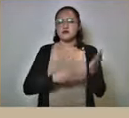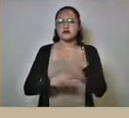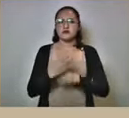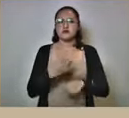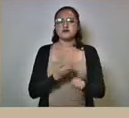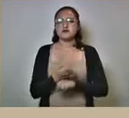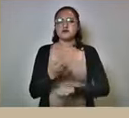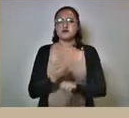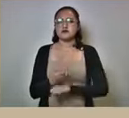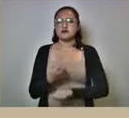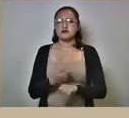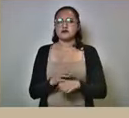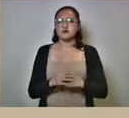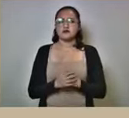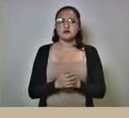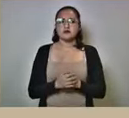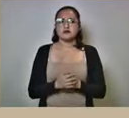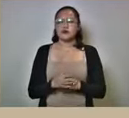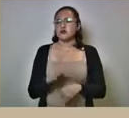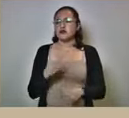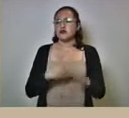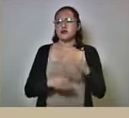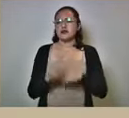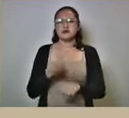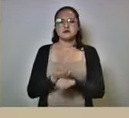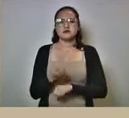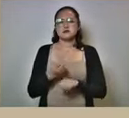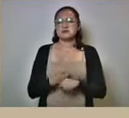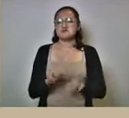estado. Ya el barrido está en todo el estado.